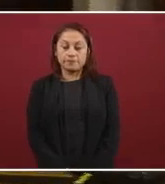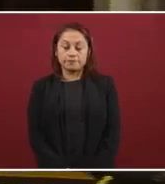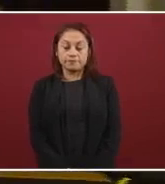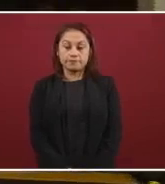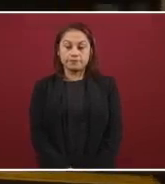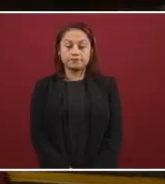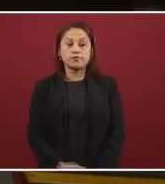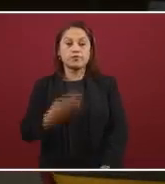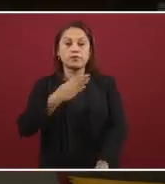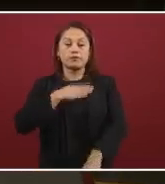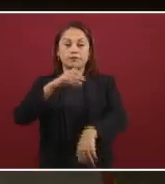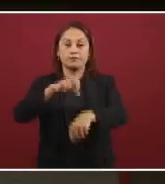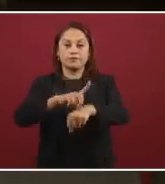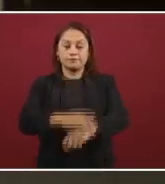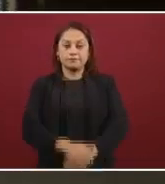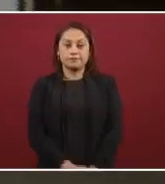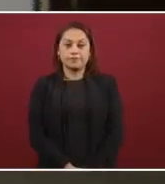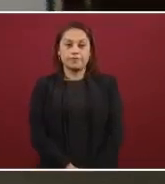Buenos días.